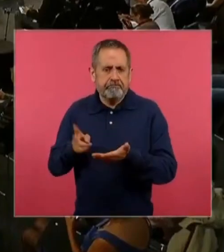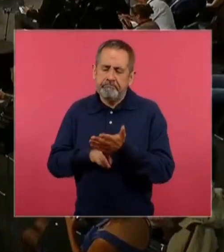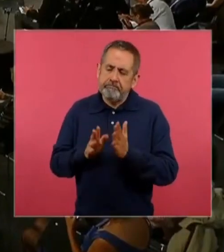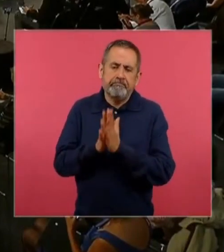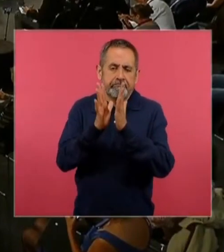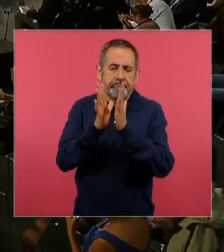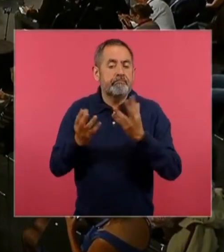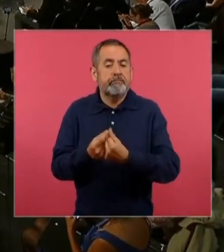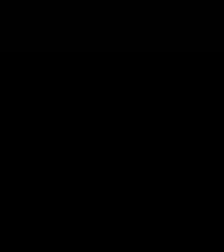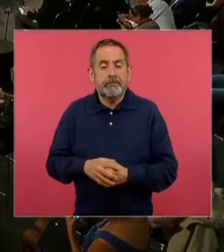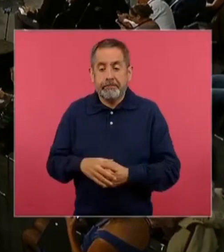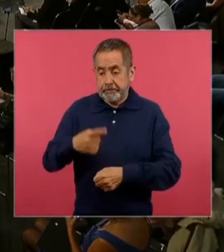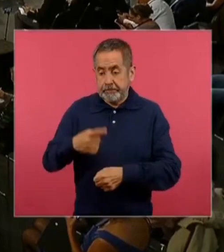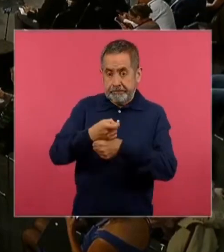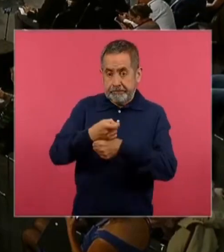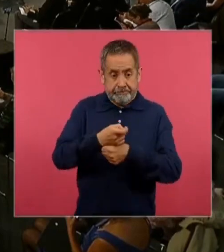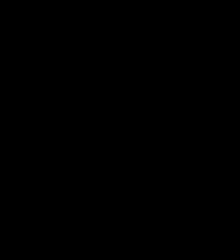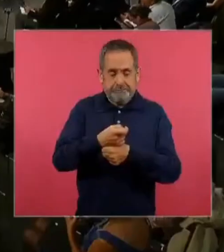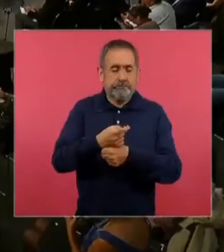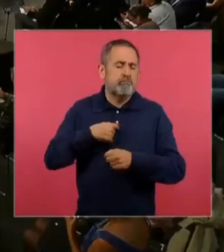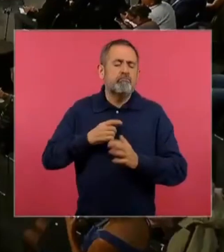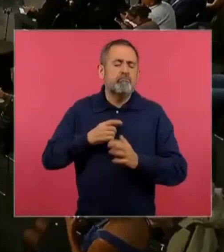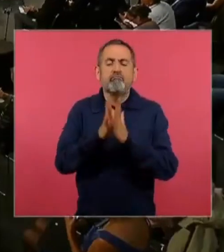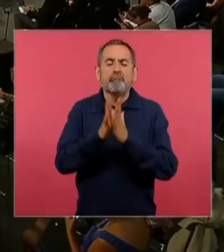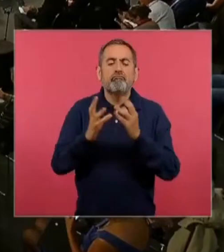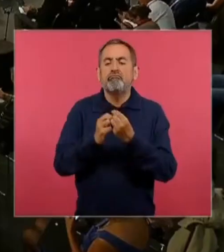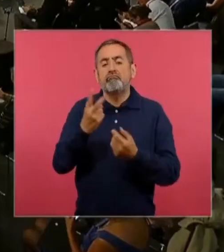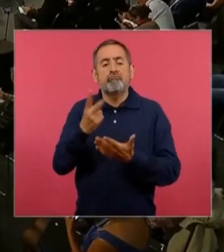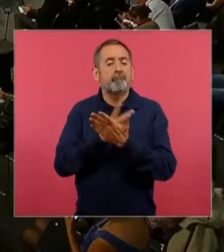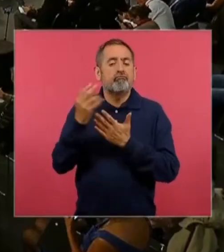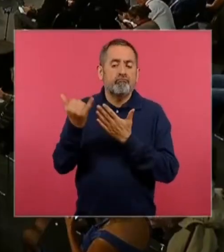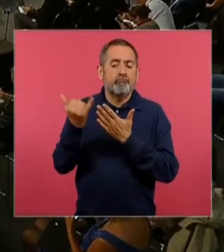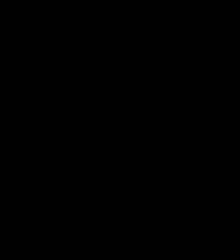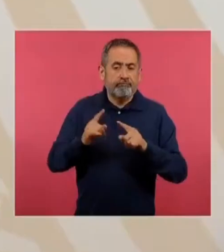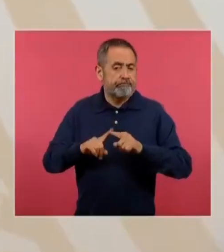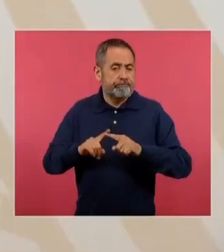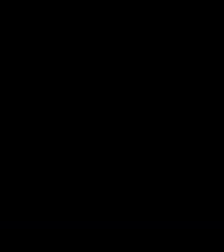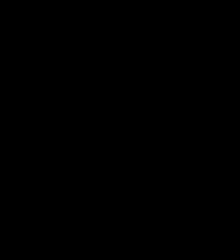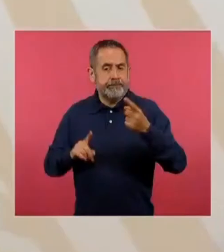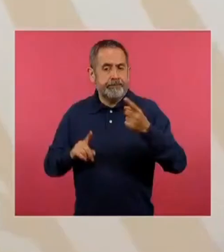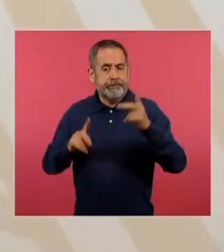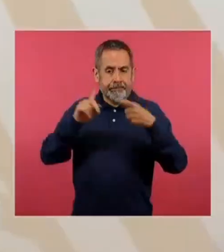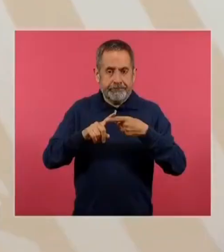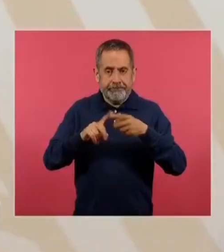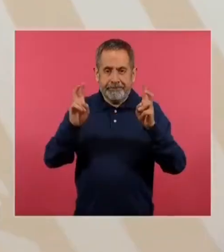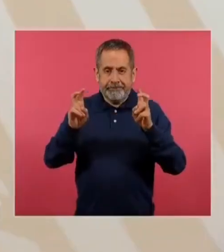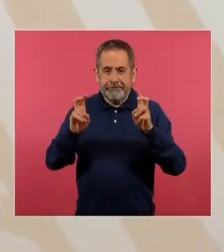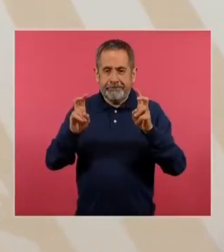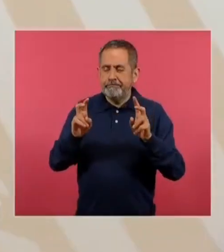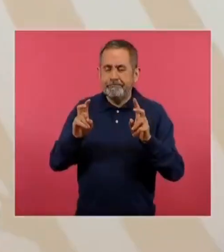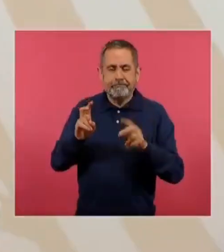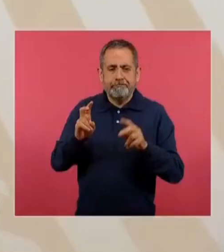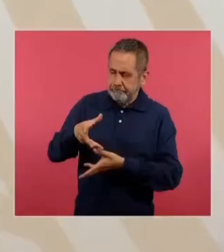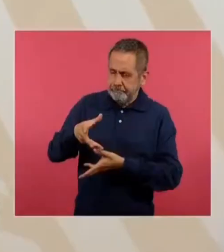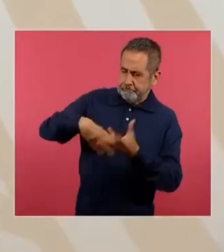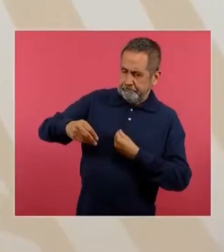En el caso de los libros de primer grado, participé con 2 proyectos. Uno de ellos se titula Hablemos de empatía